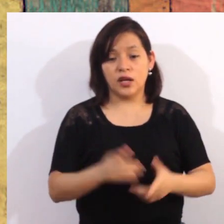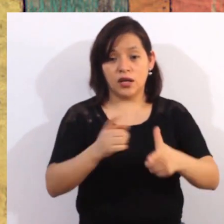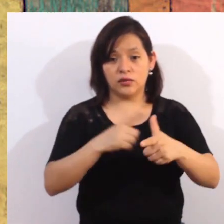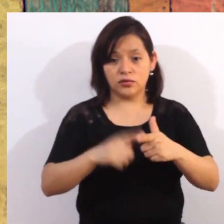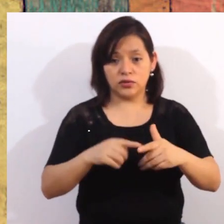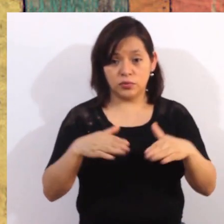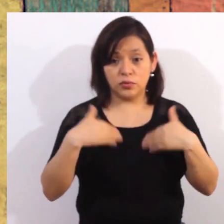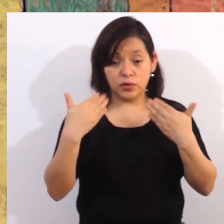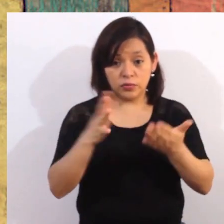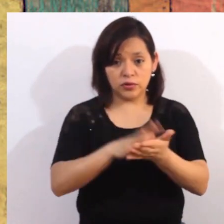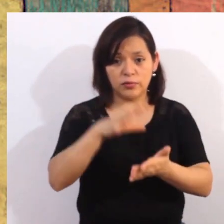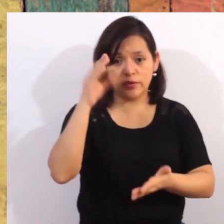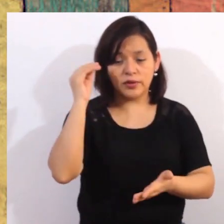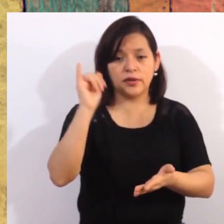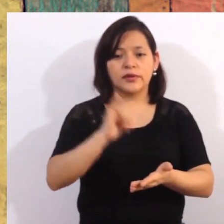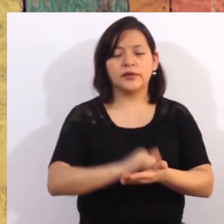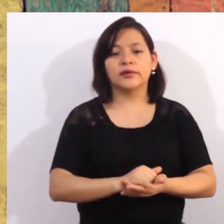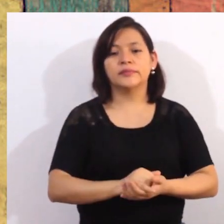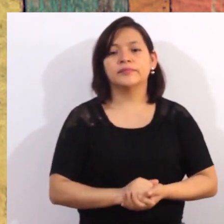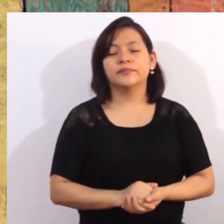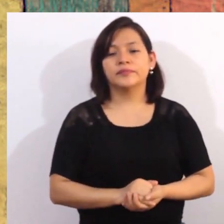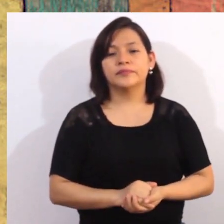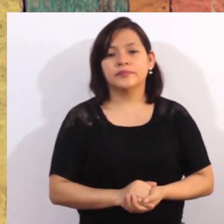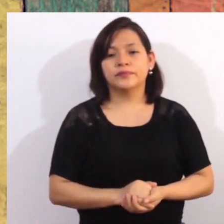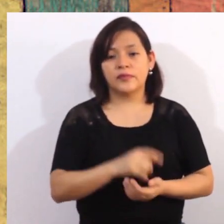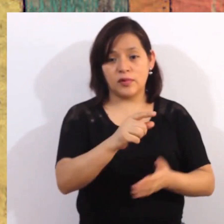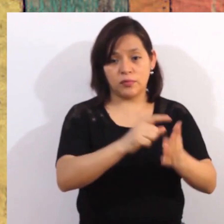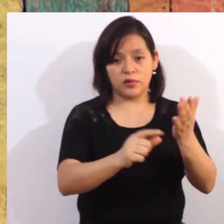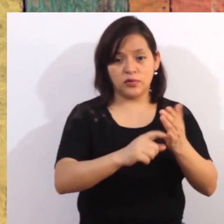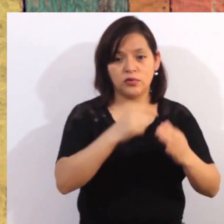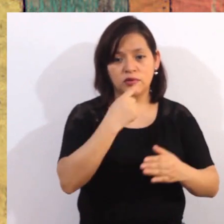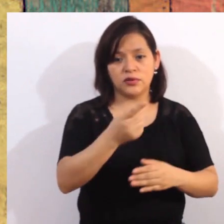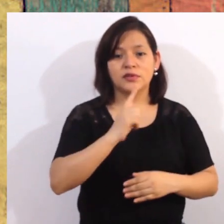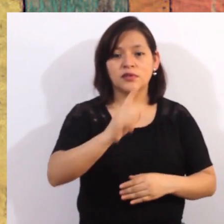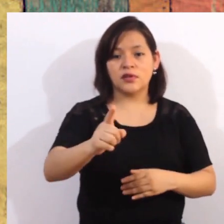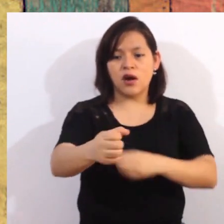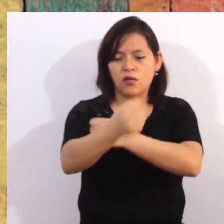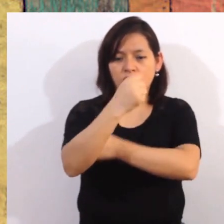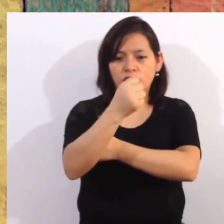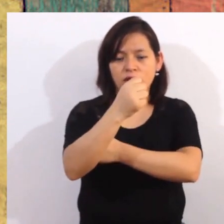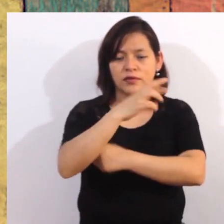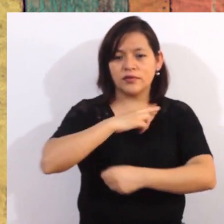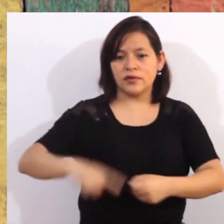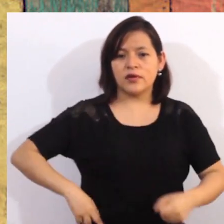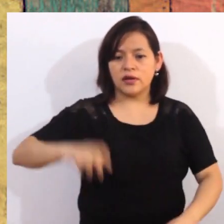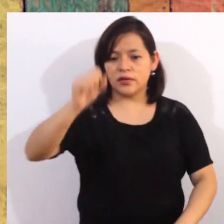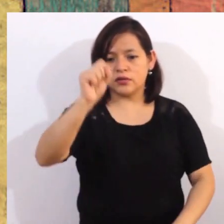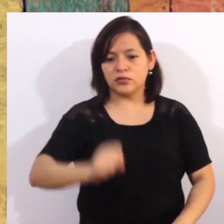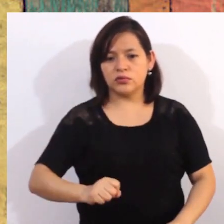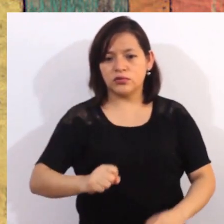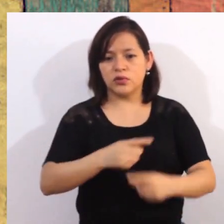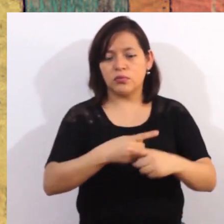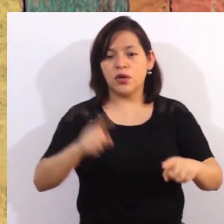Todavía podemos tener algo a continuación. Dice, y será fuerte el rey del sur, mas uno